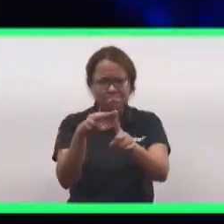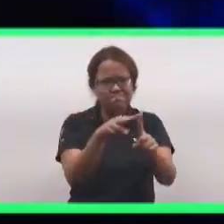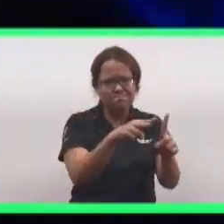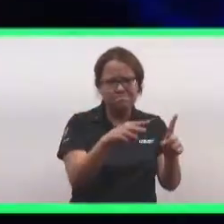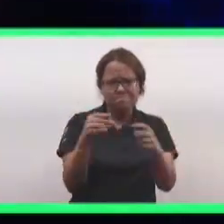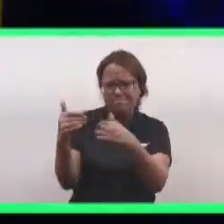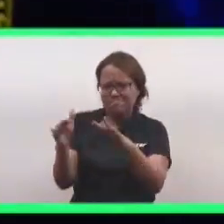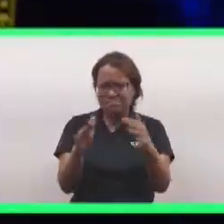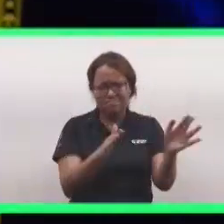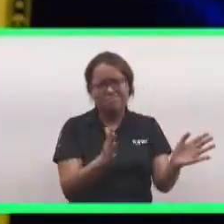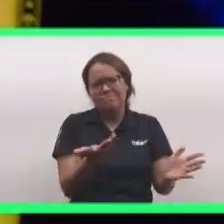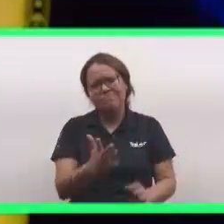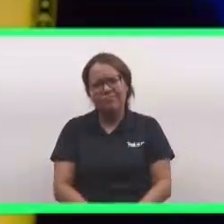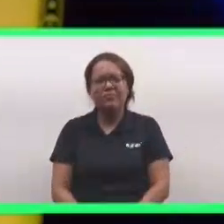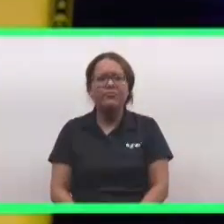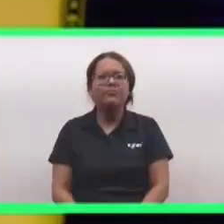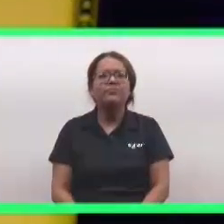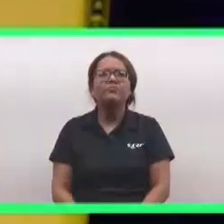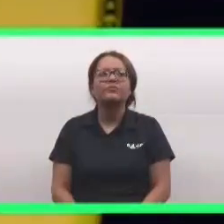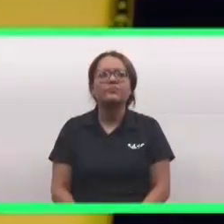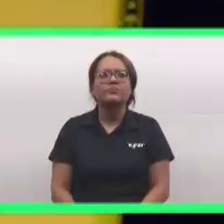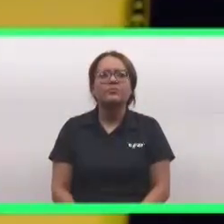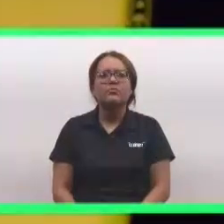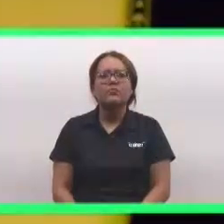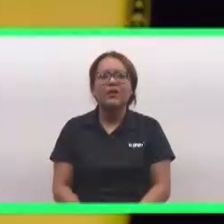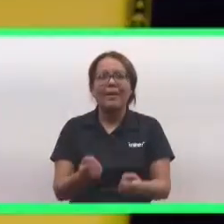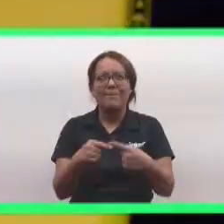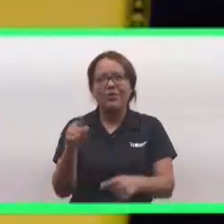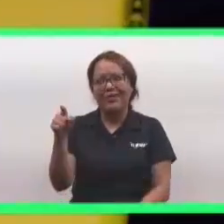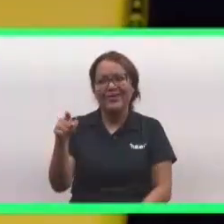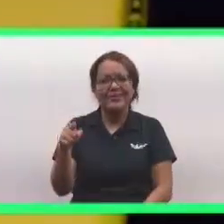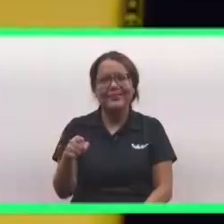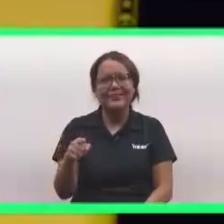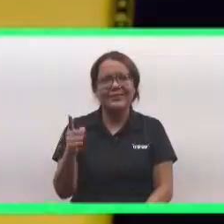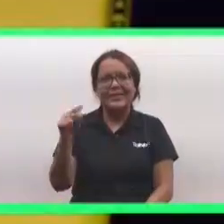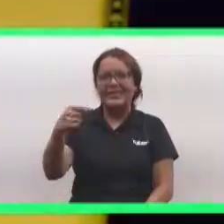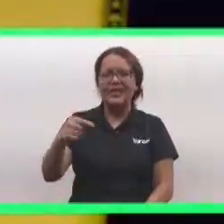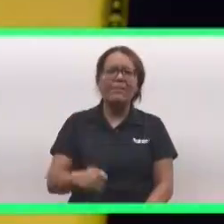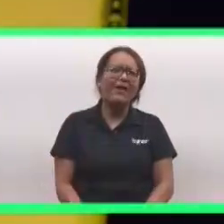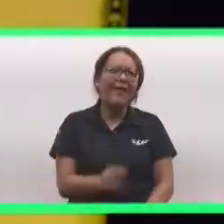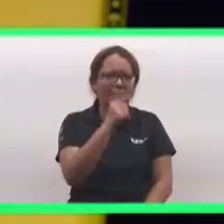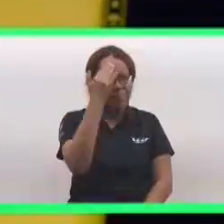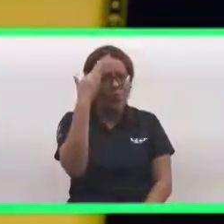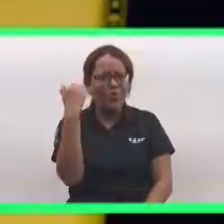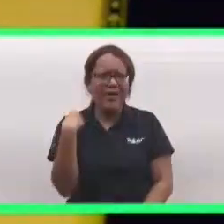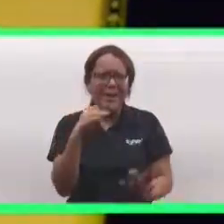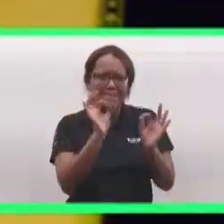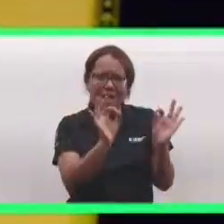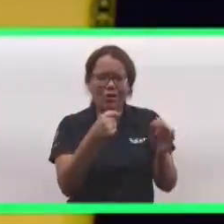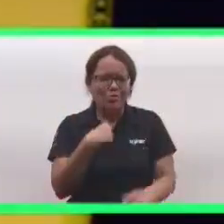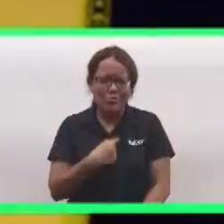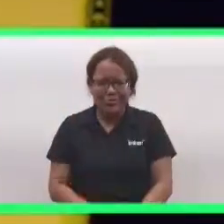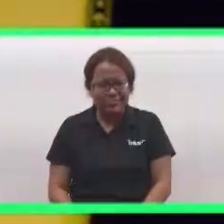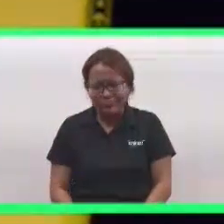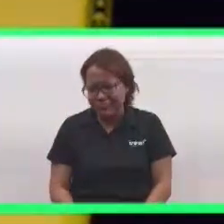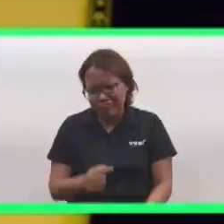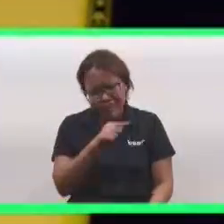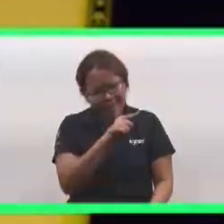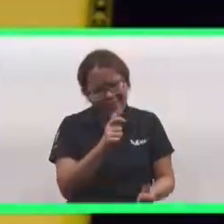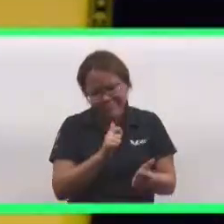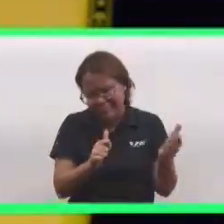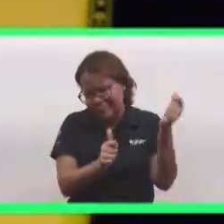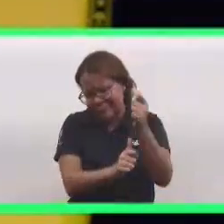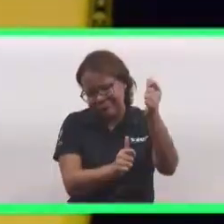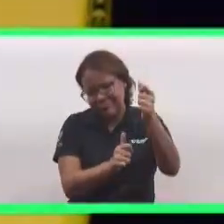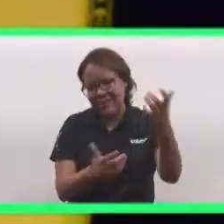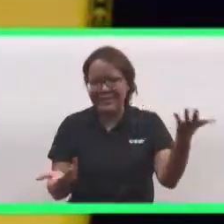Cada una tiene su gracia. Pero ¿sabe cuál es su desgracia? Que usted siempre se anda comparando con otra. Esa es su desgracia. Esa es su